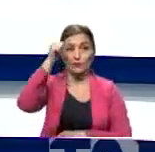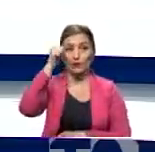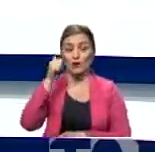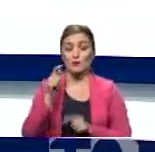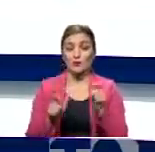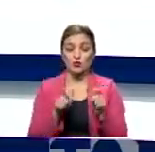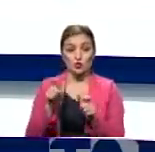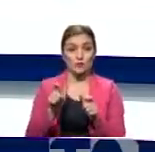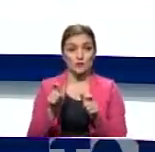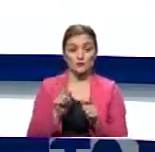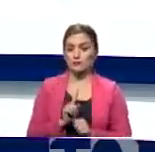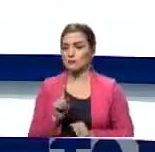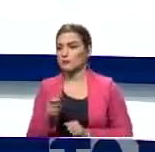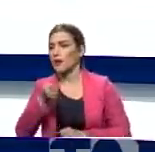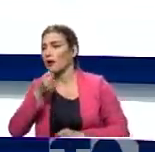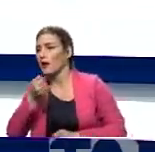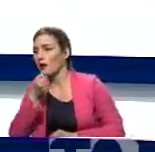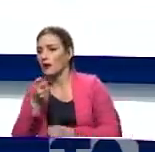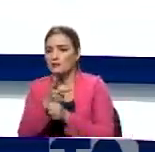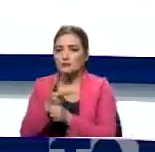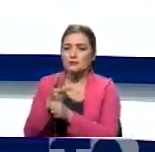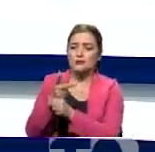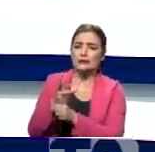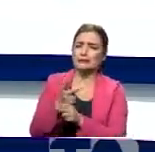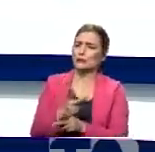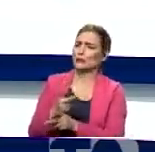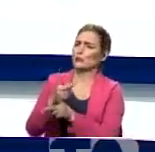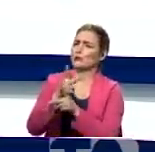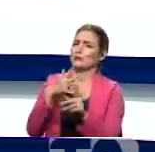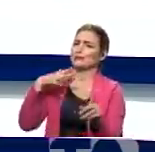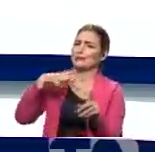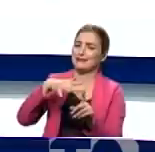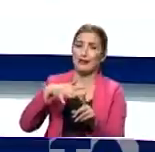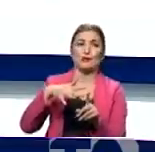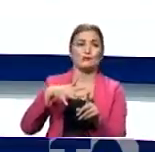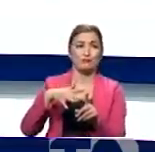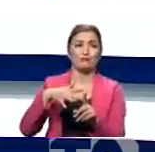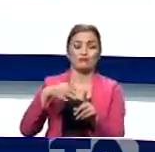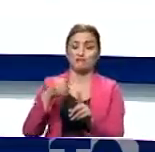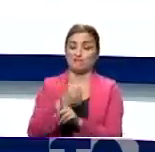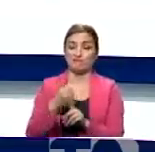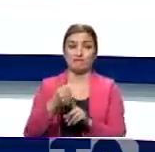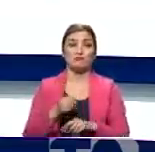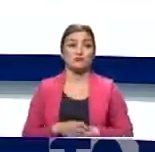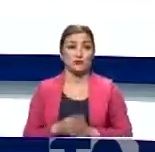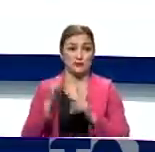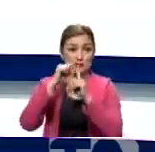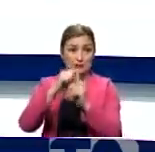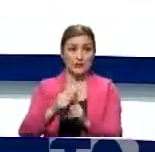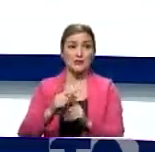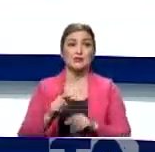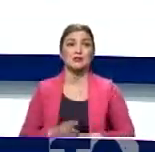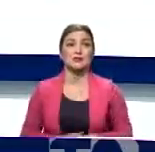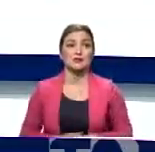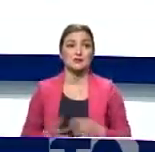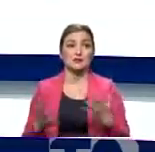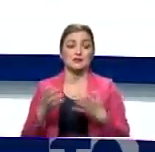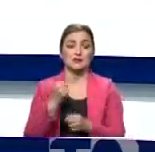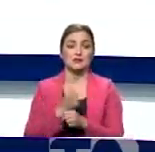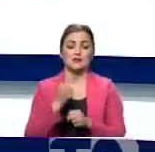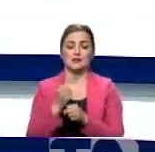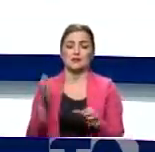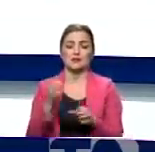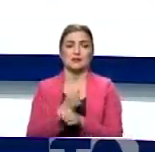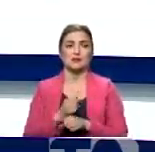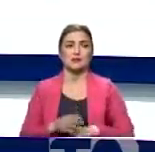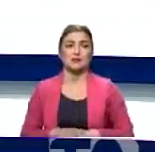tuvimos la oportunidad de salir a las calles a realizar nuestras diferentes coberturas, hemos sido atacados, hemos sido agredidos e insultados. Cuando simplemente queremos realizar nuestro trabajo